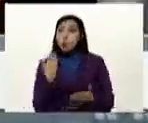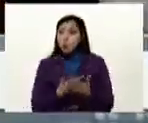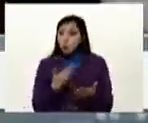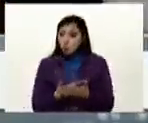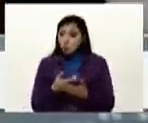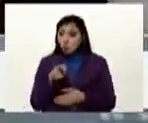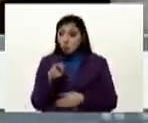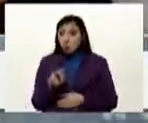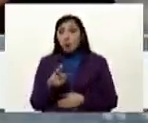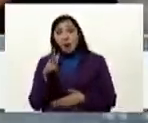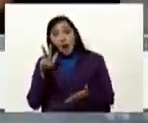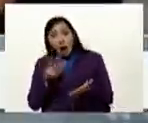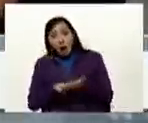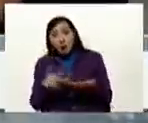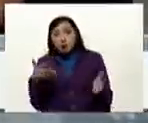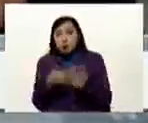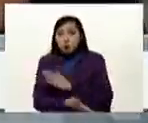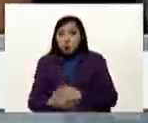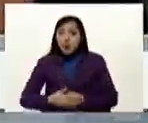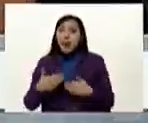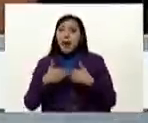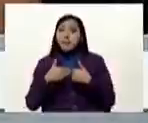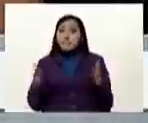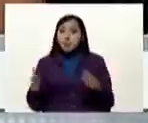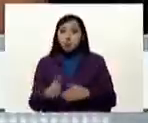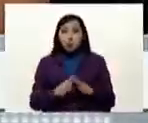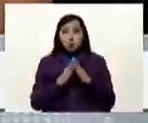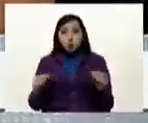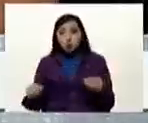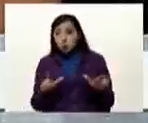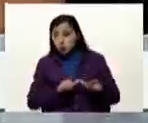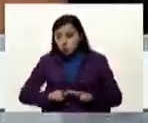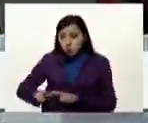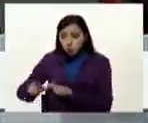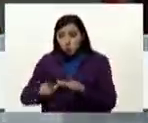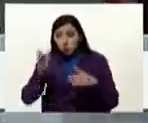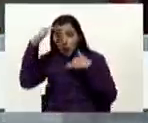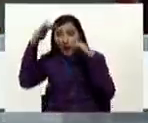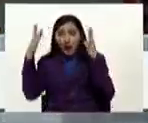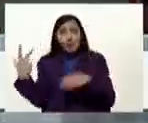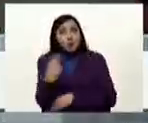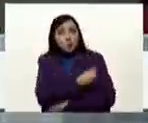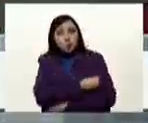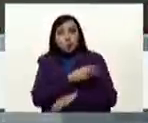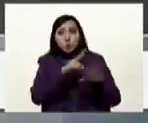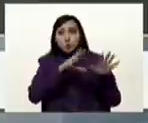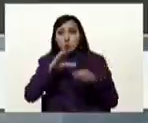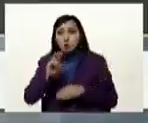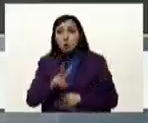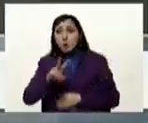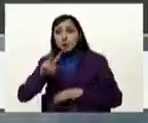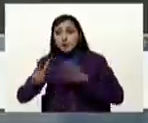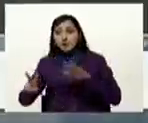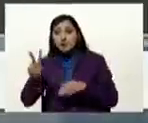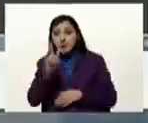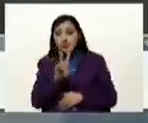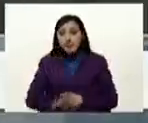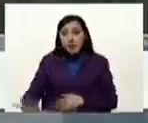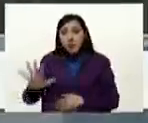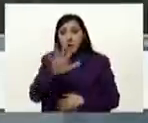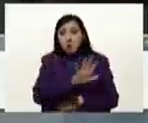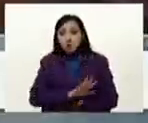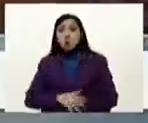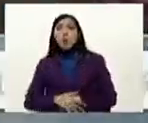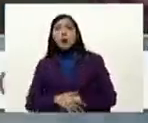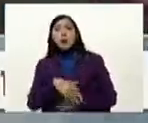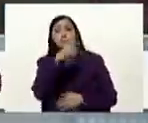y fue aprobado la apertura de todos los centros de vacunación, que son más de 727 a nivel nacional, para que